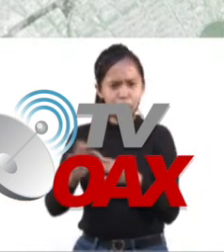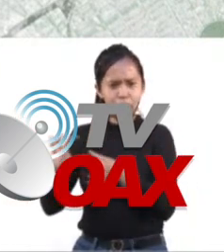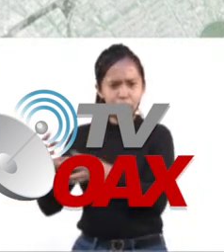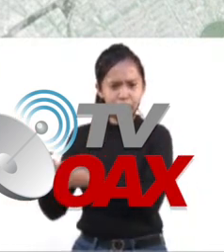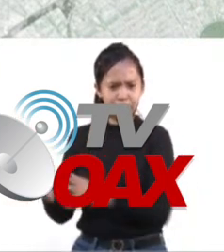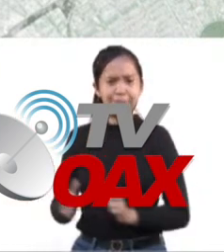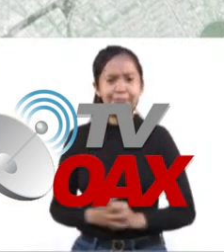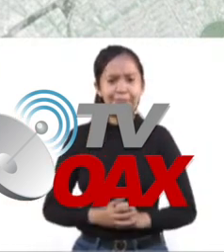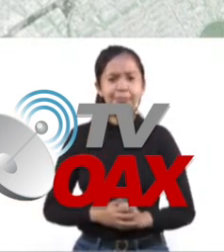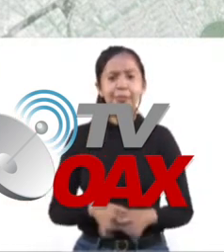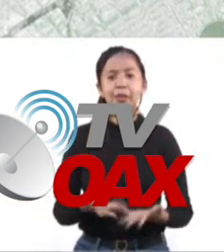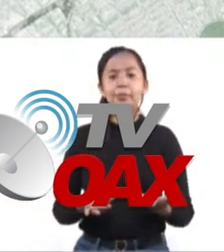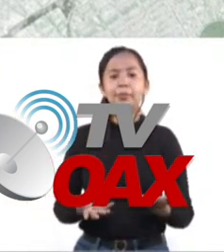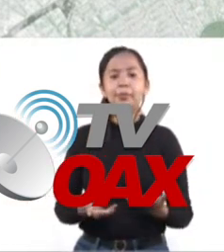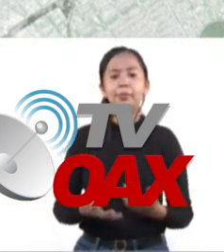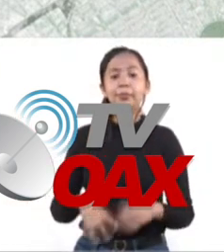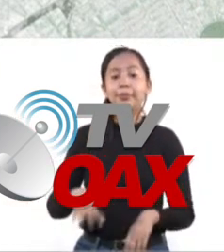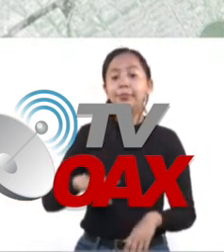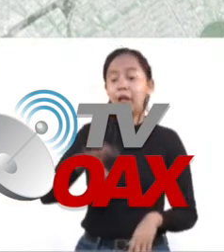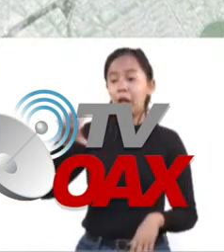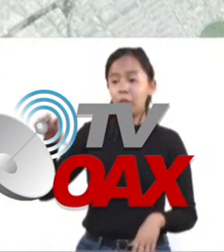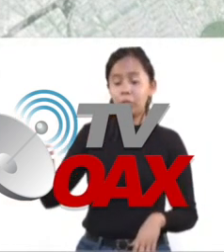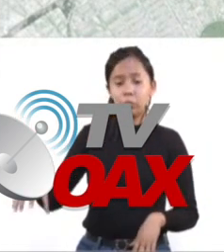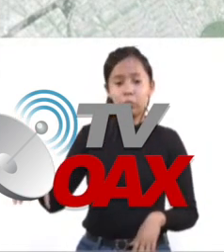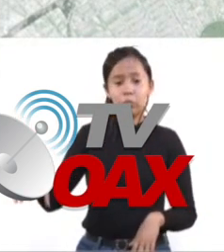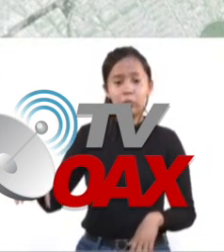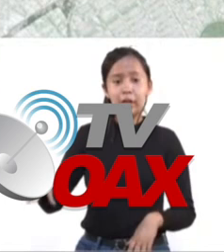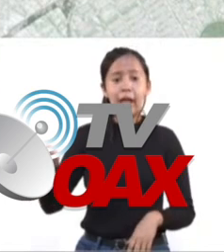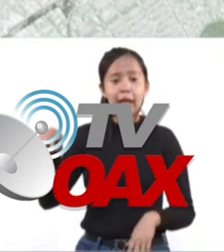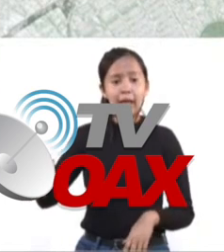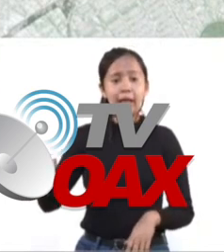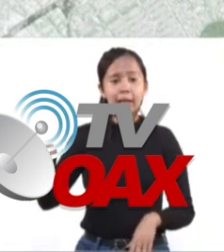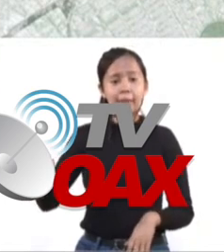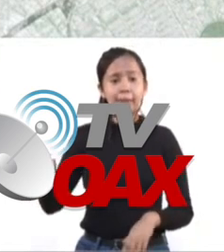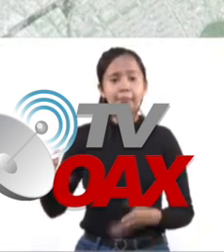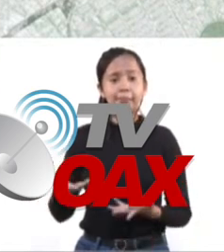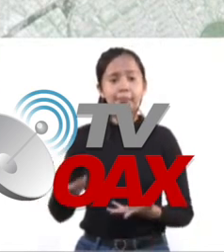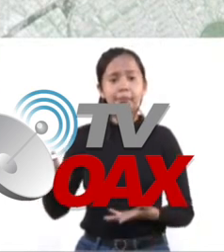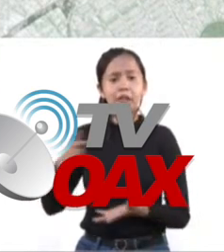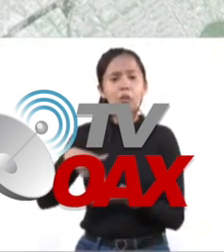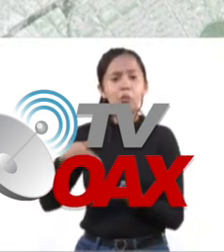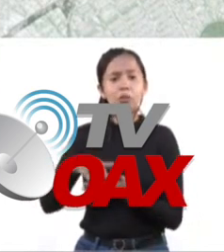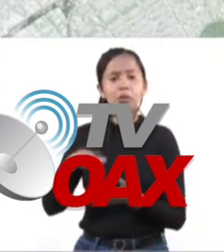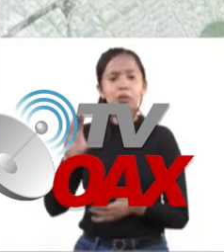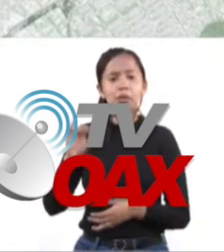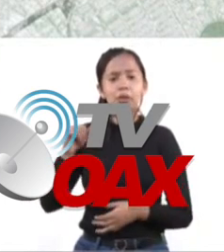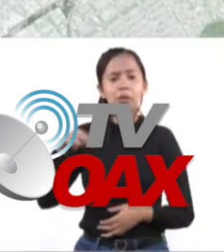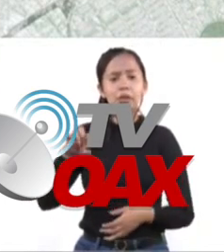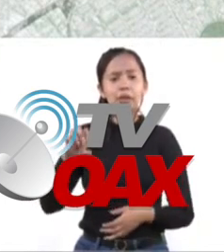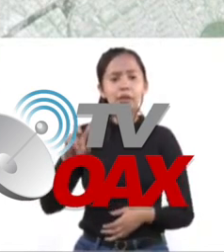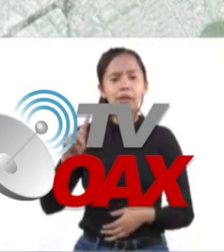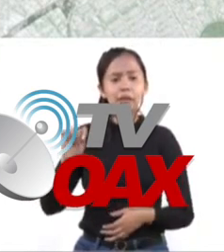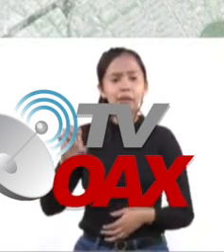cuarta. Adelante. Tenemos una estación en lo que es Cineteca Nacional,